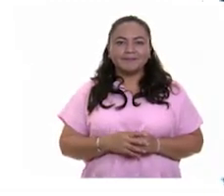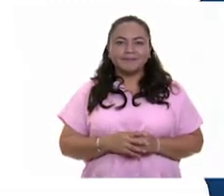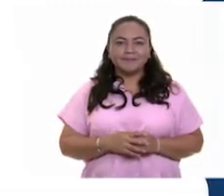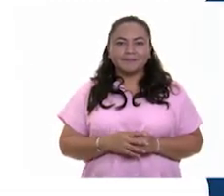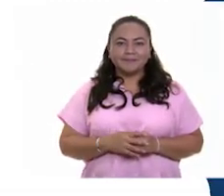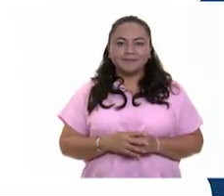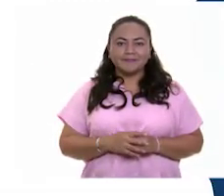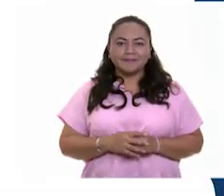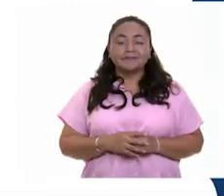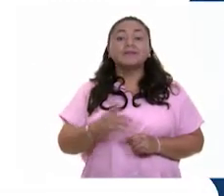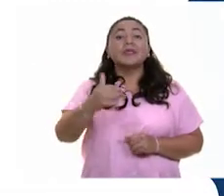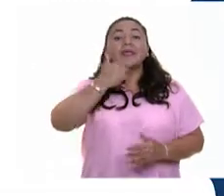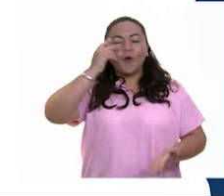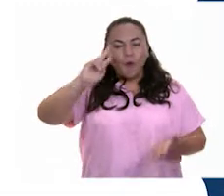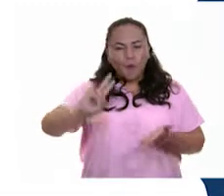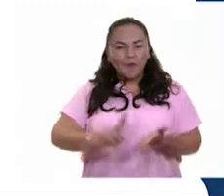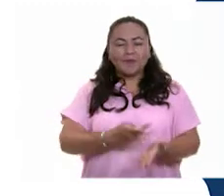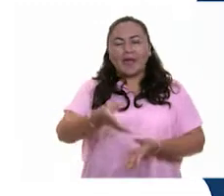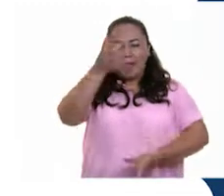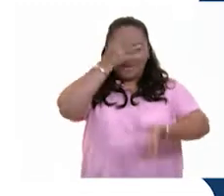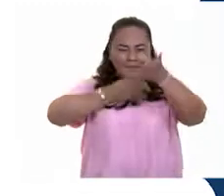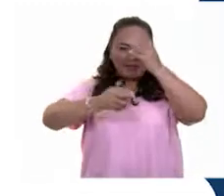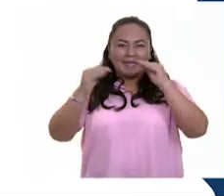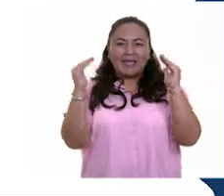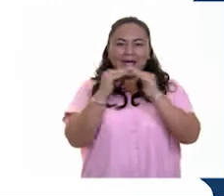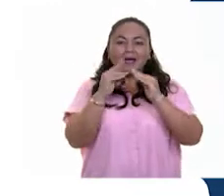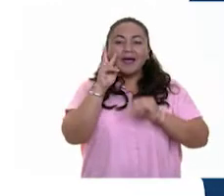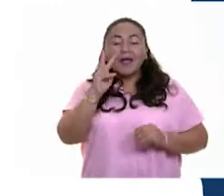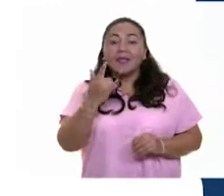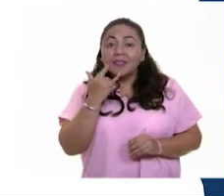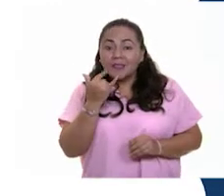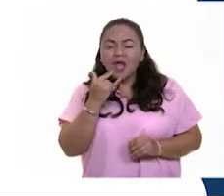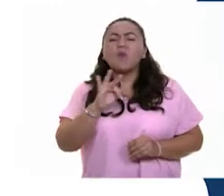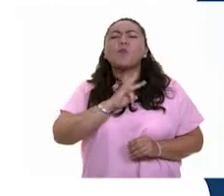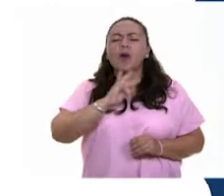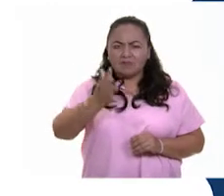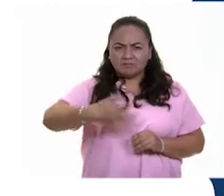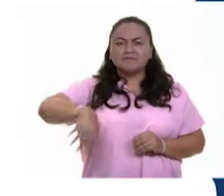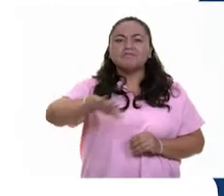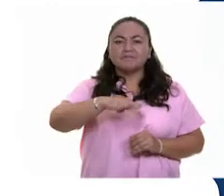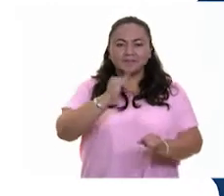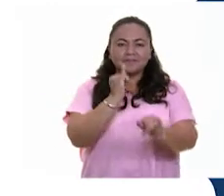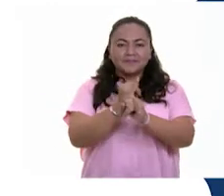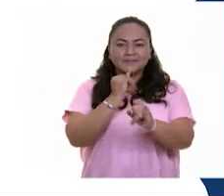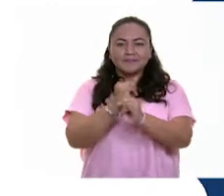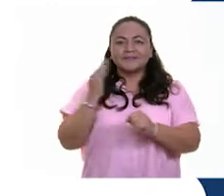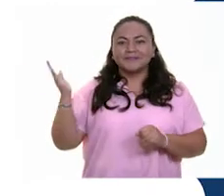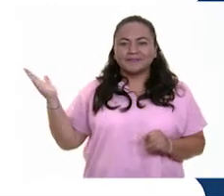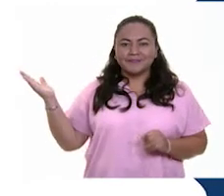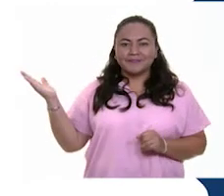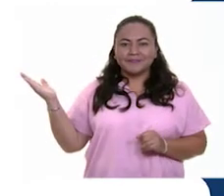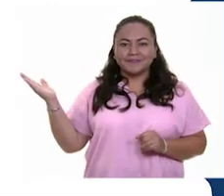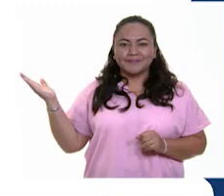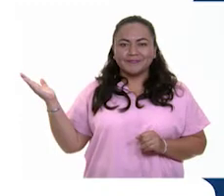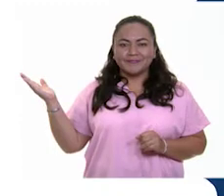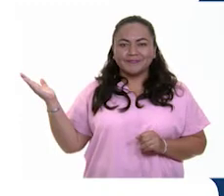conalitej.cep.gob.mx. Si quieres volver a ver los programas de Aprende en Casa, los puedes encontrar en la siguiente liga: